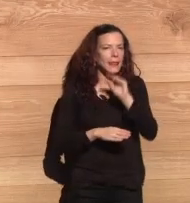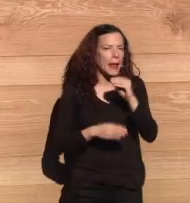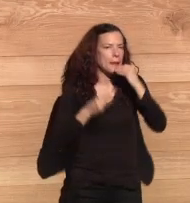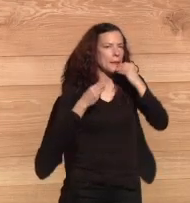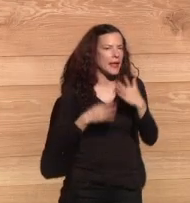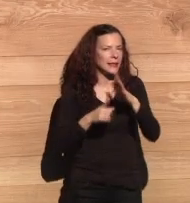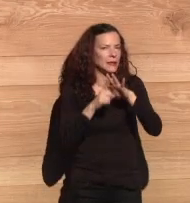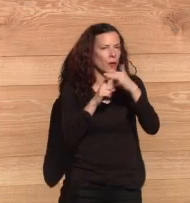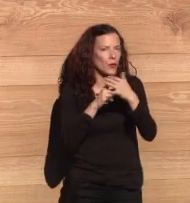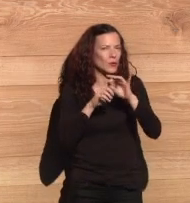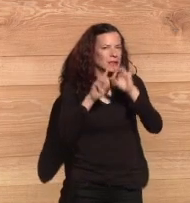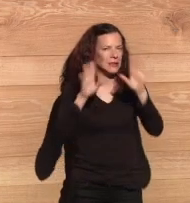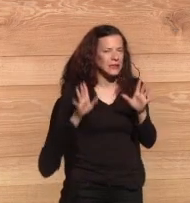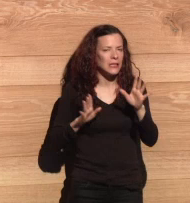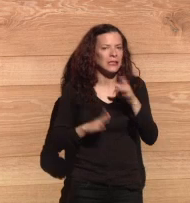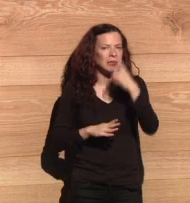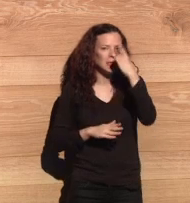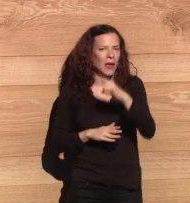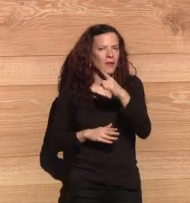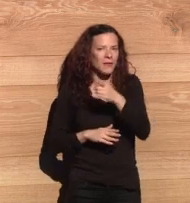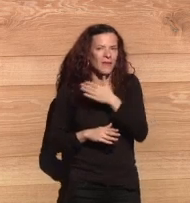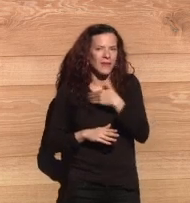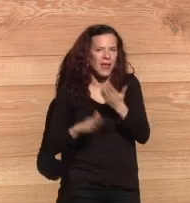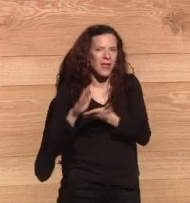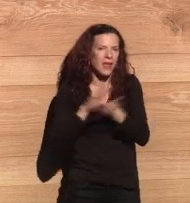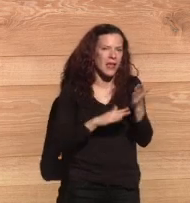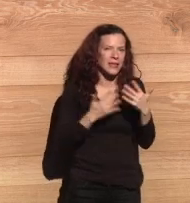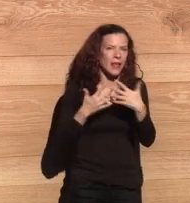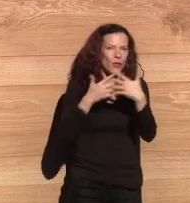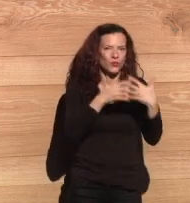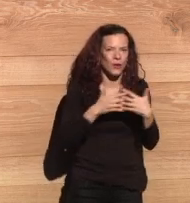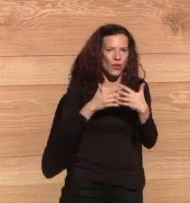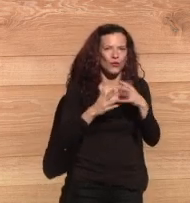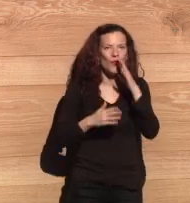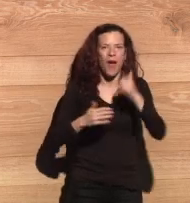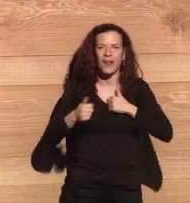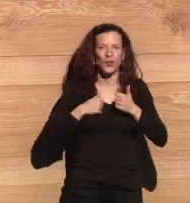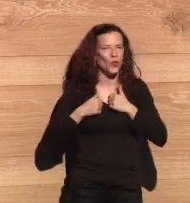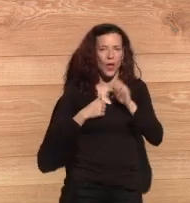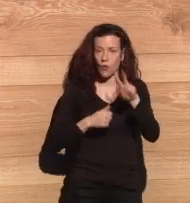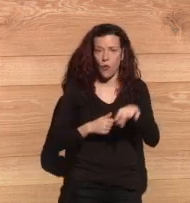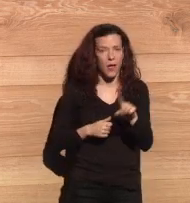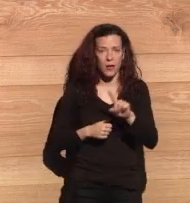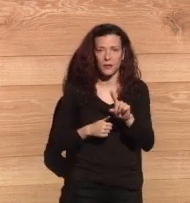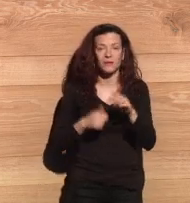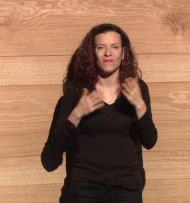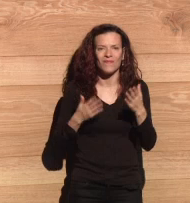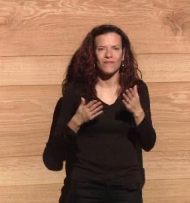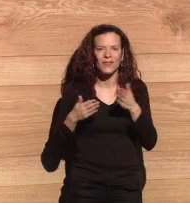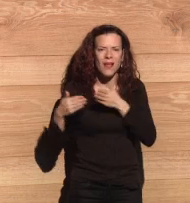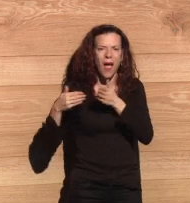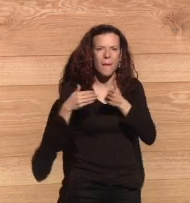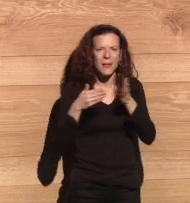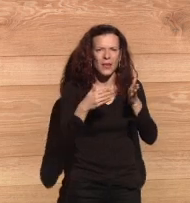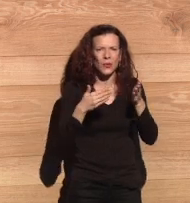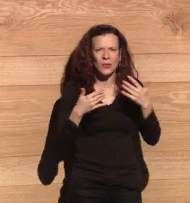con su familia, eso es que uno quiere salir e irse a Estados Unidos porque para una aventura, no es así. Lo que pasa en el camino es una